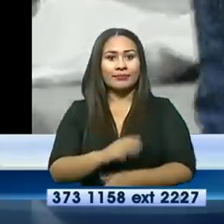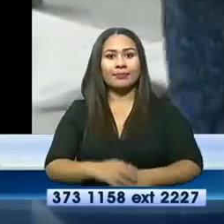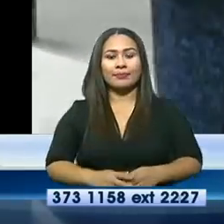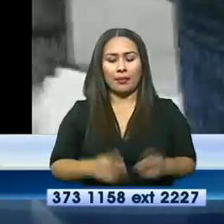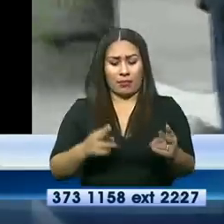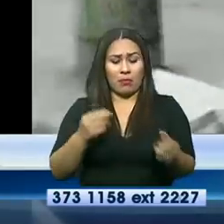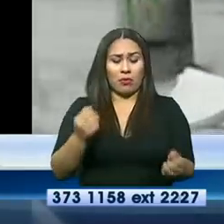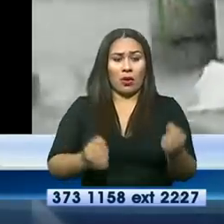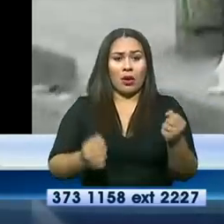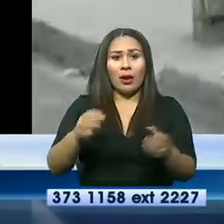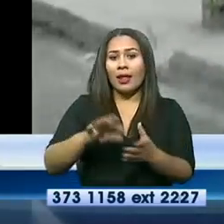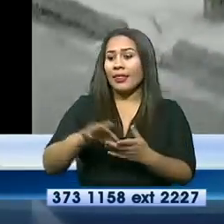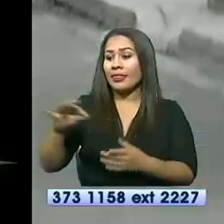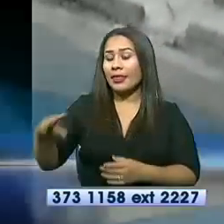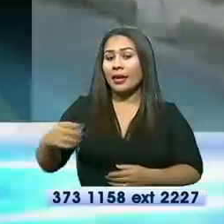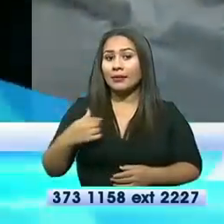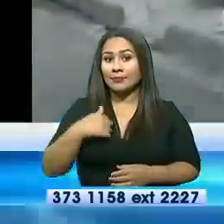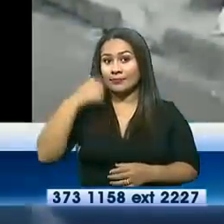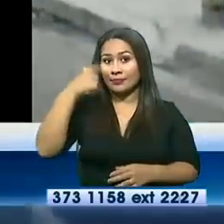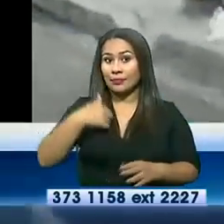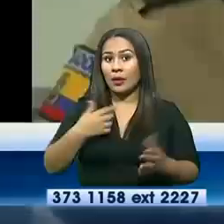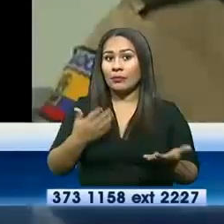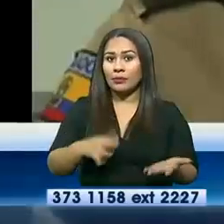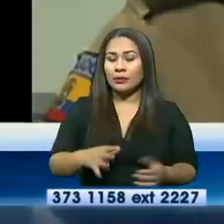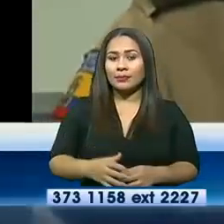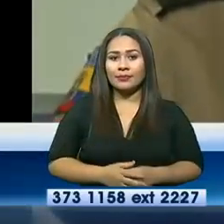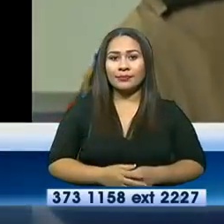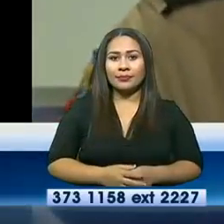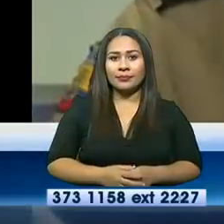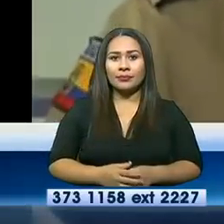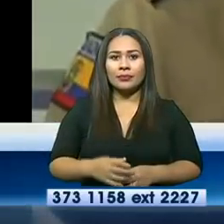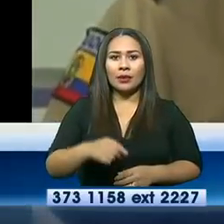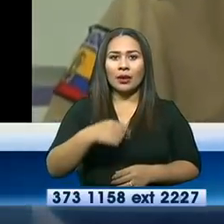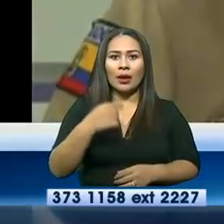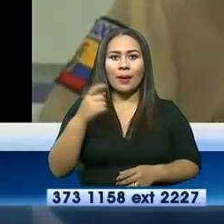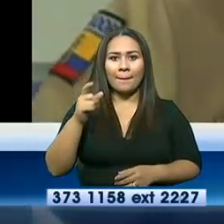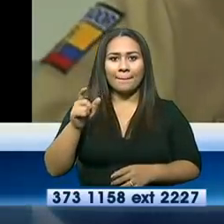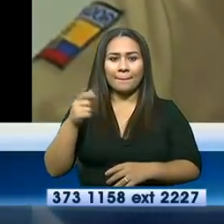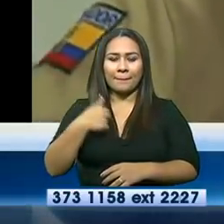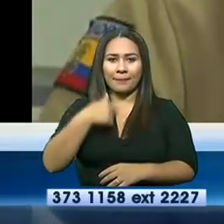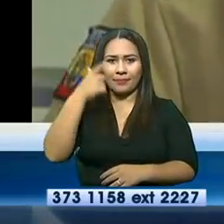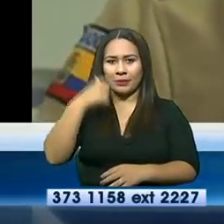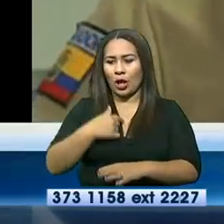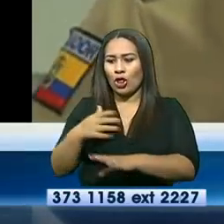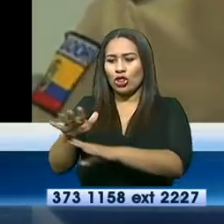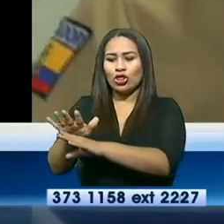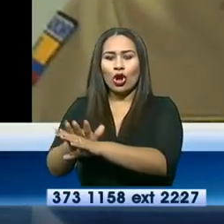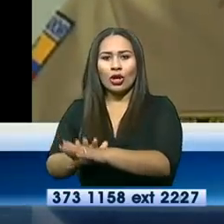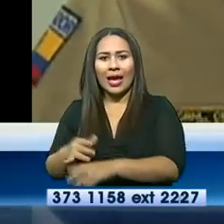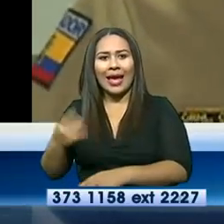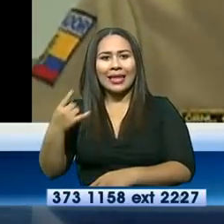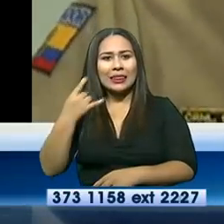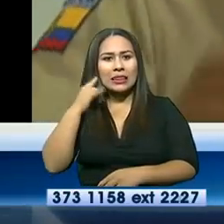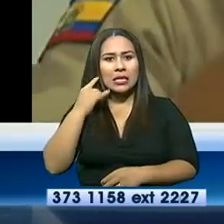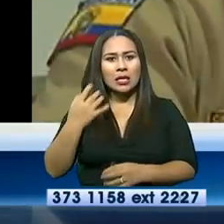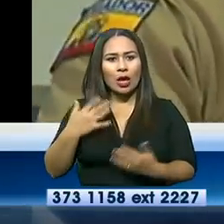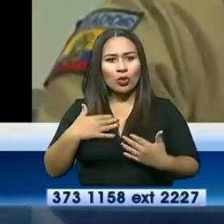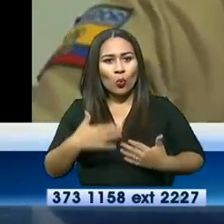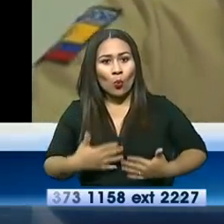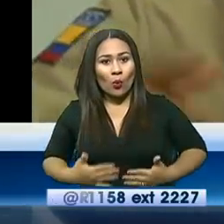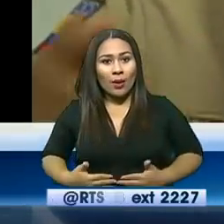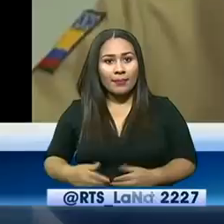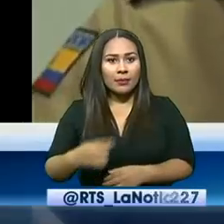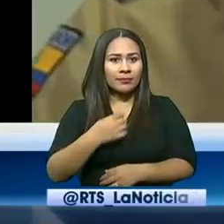vehículo, el occiso había querido sobrepasarse con la menor a estarle tocando sus partes íntimas. Y esto le